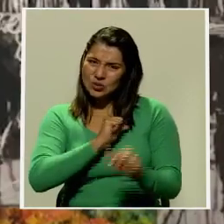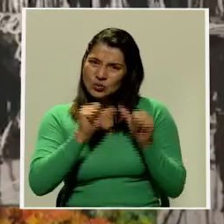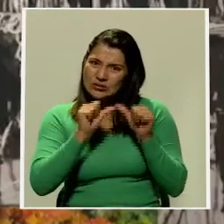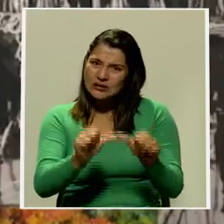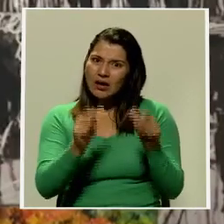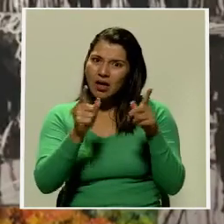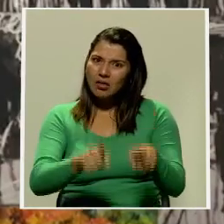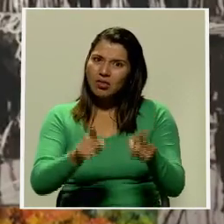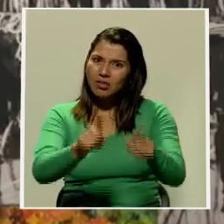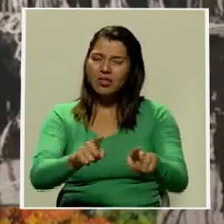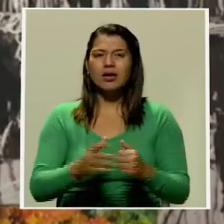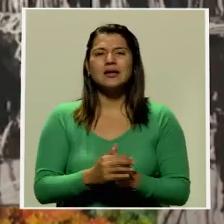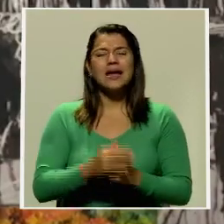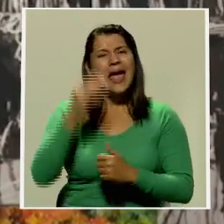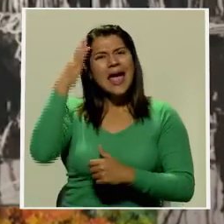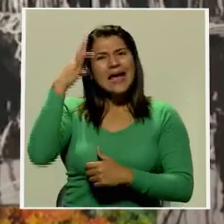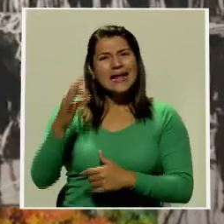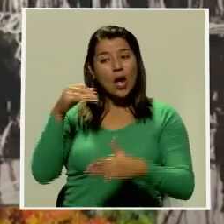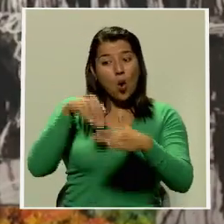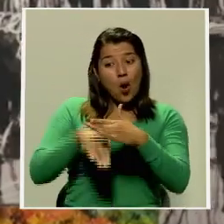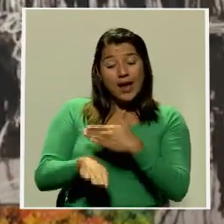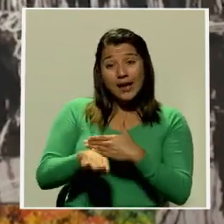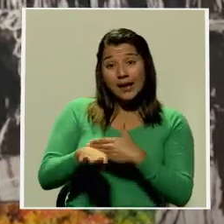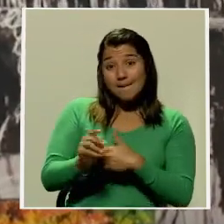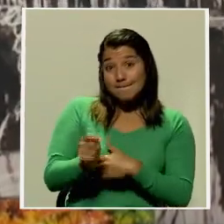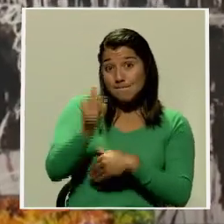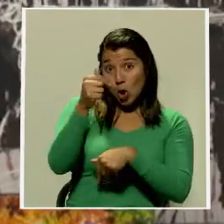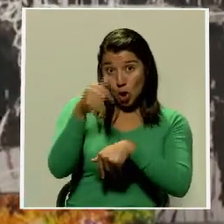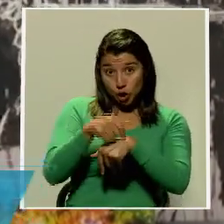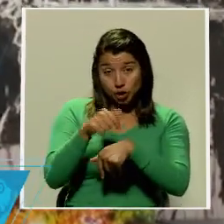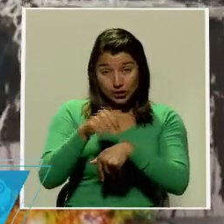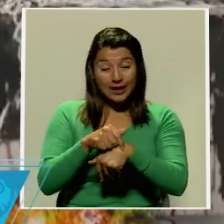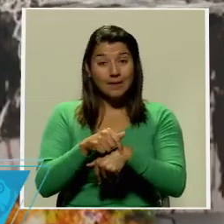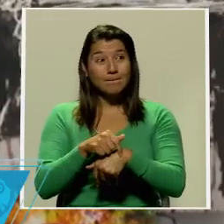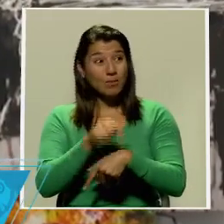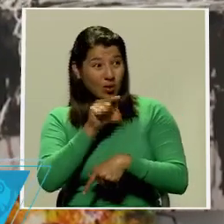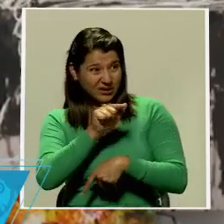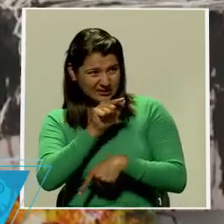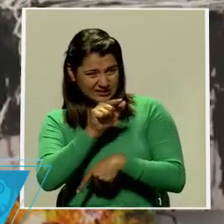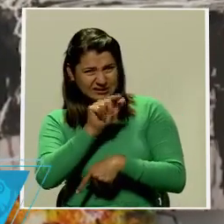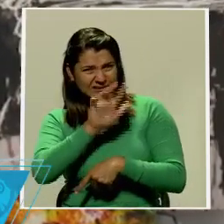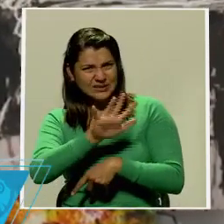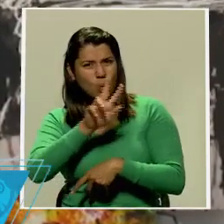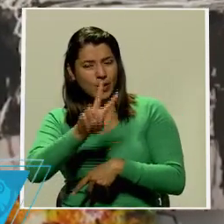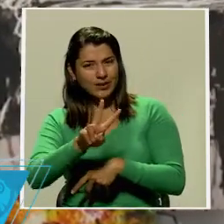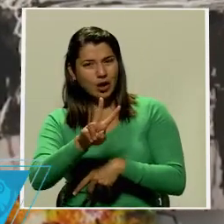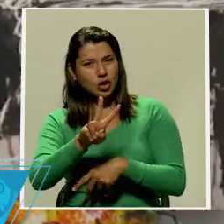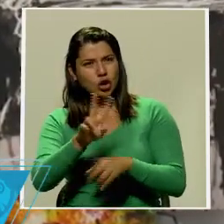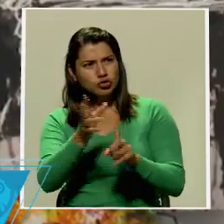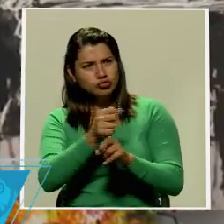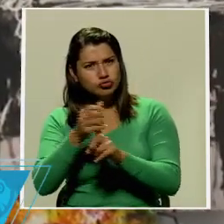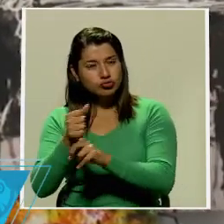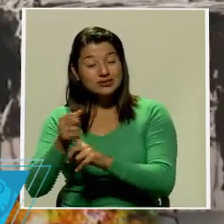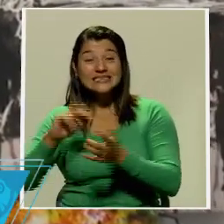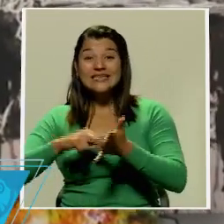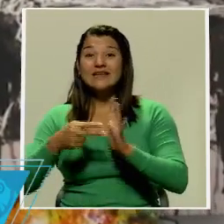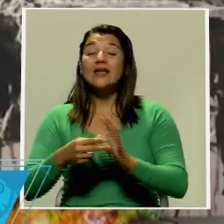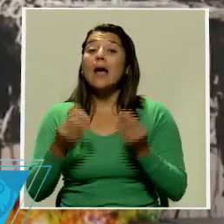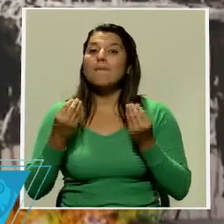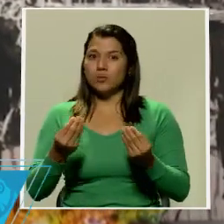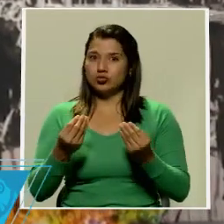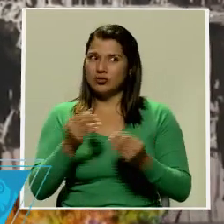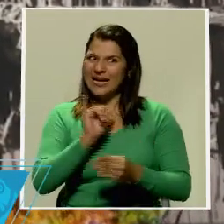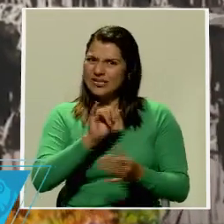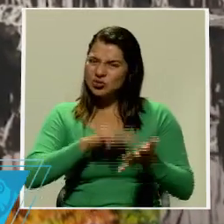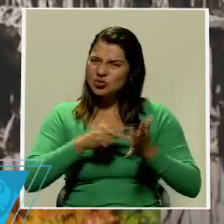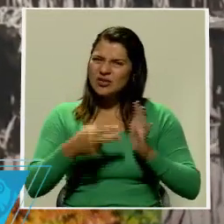creo que en tan poco tiempo estos casos que ustedes nos están manifestando, 52, es una gran cantidad. Esto significa que